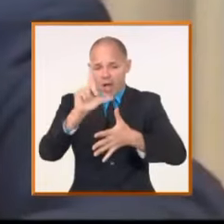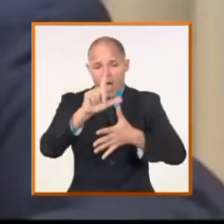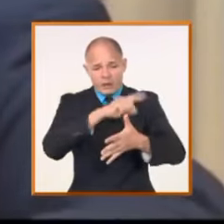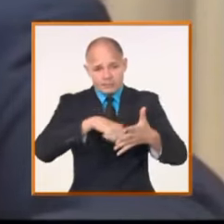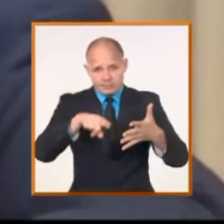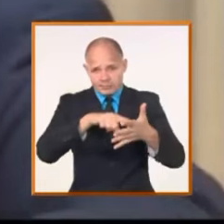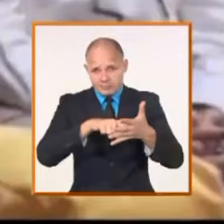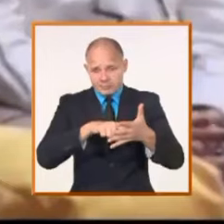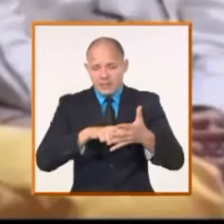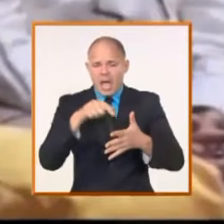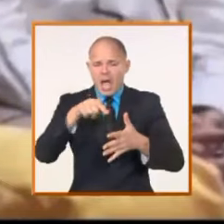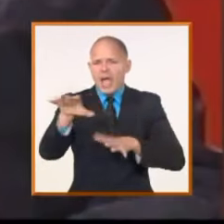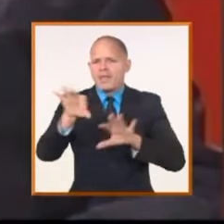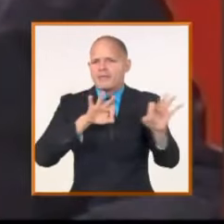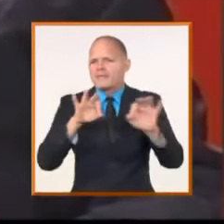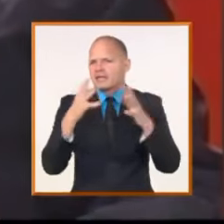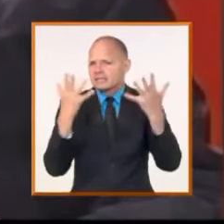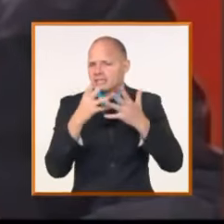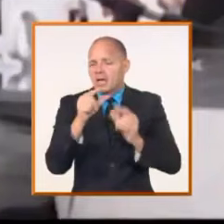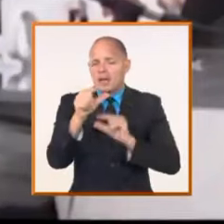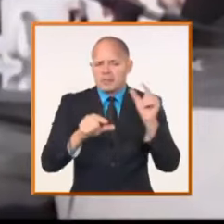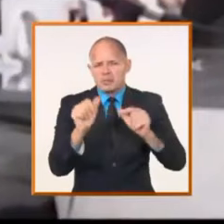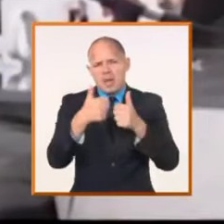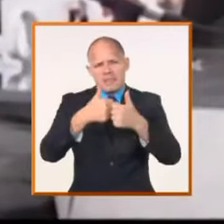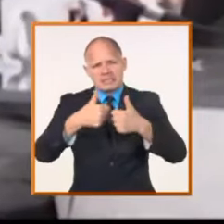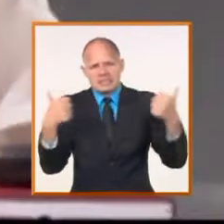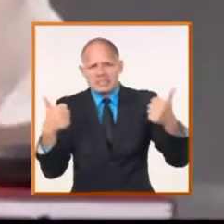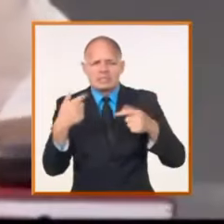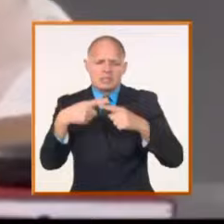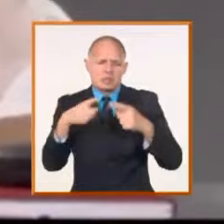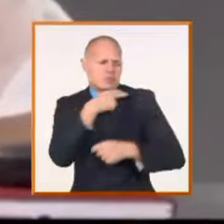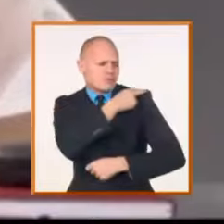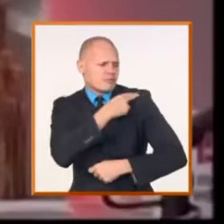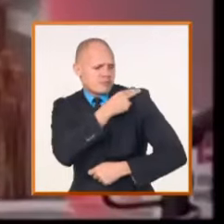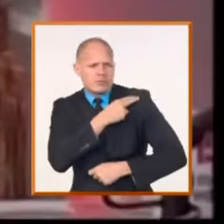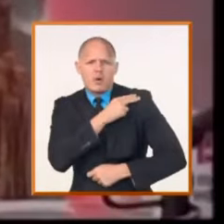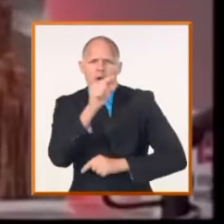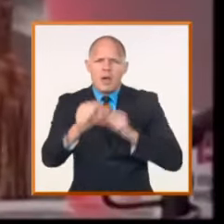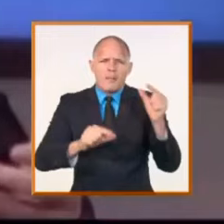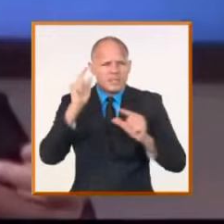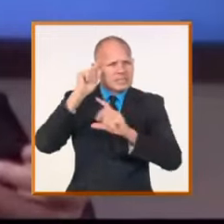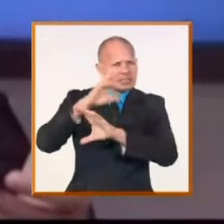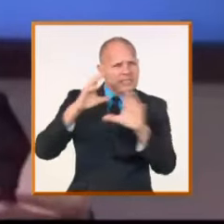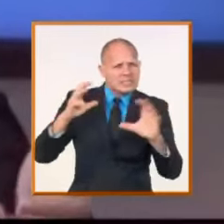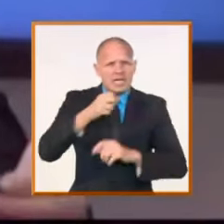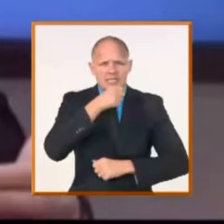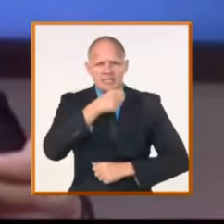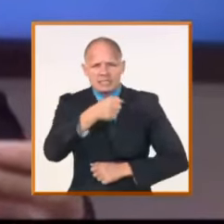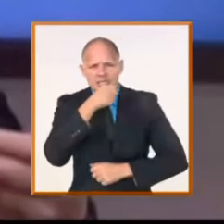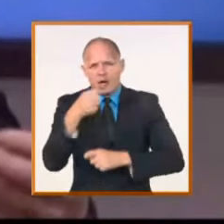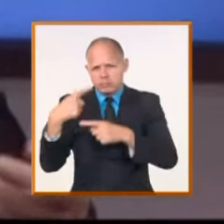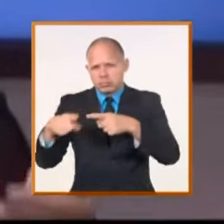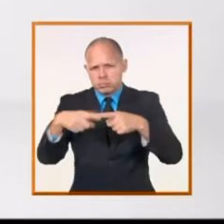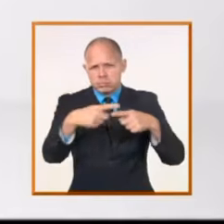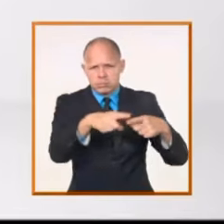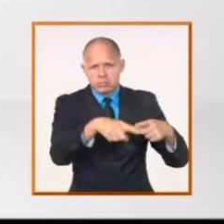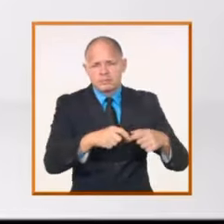Con el testimonio de los protagonistas y el análisis de reconocidos académicos, periodistas y otros